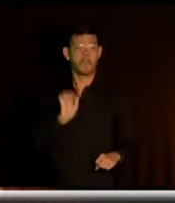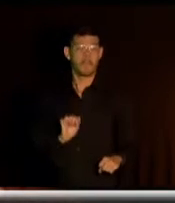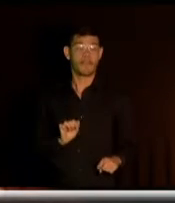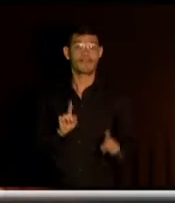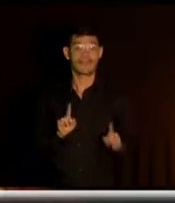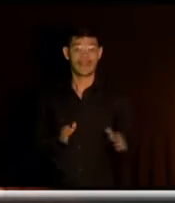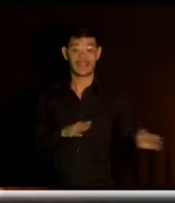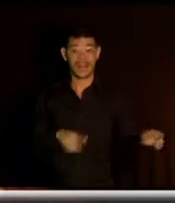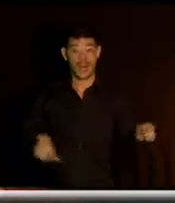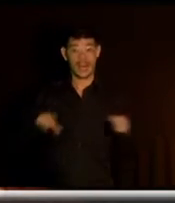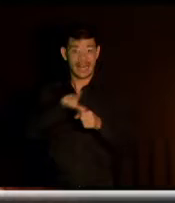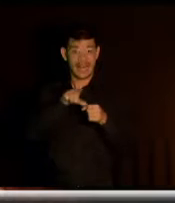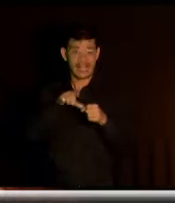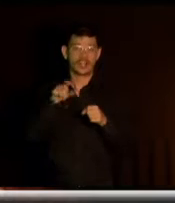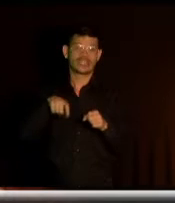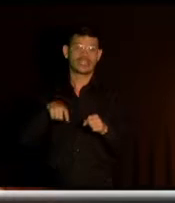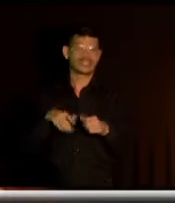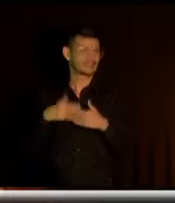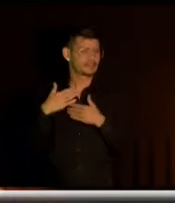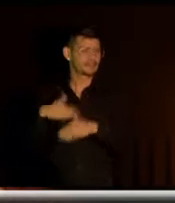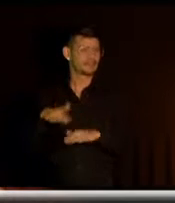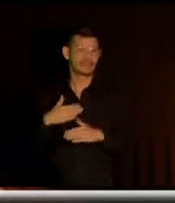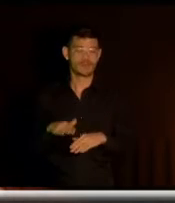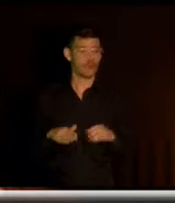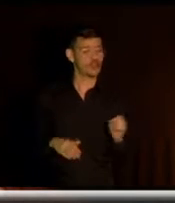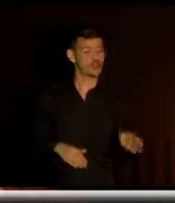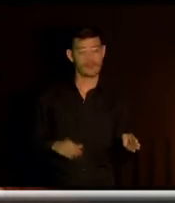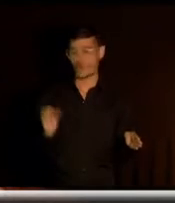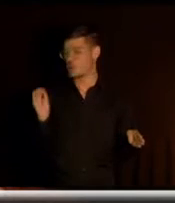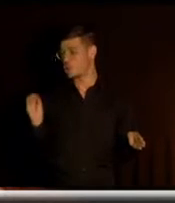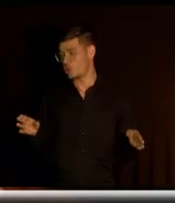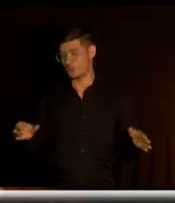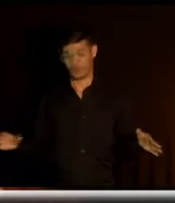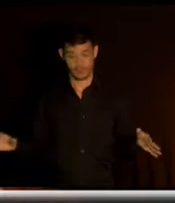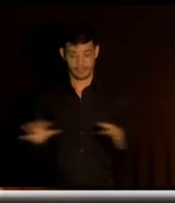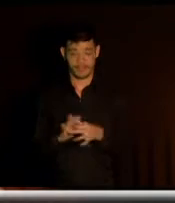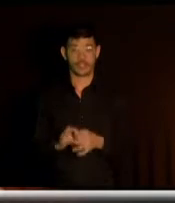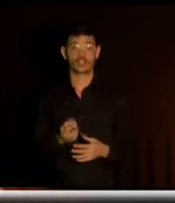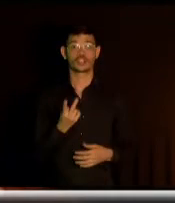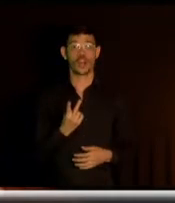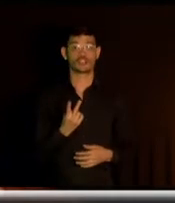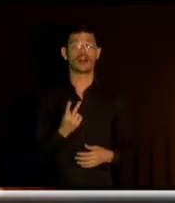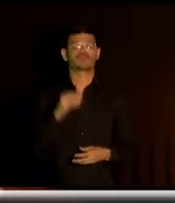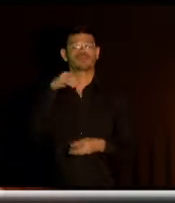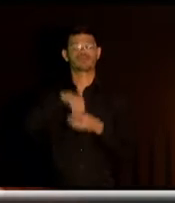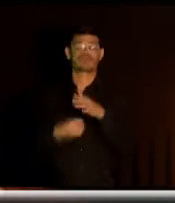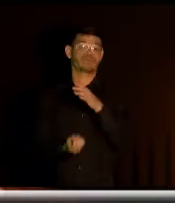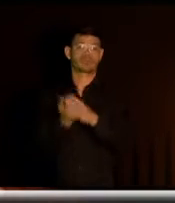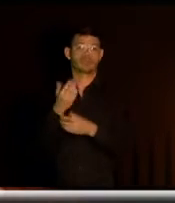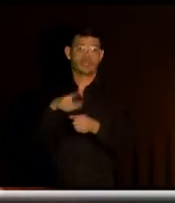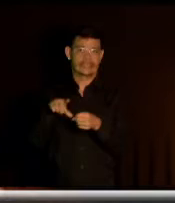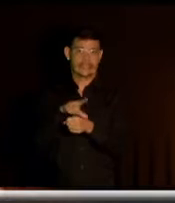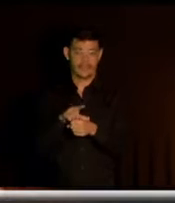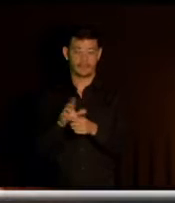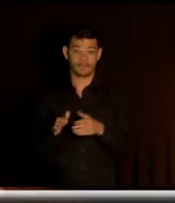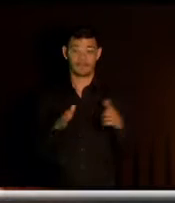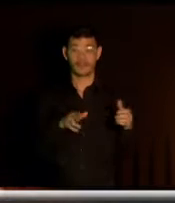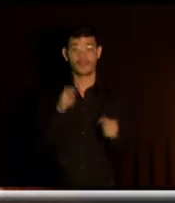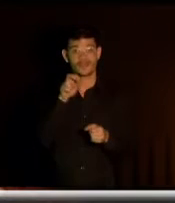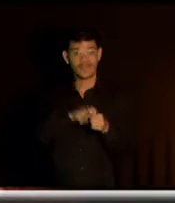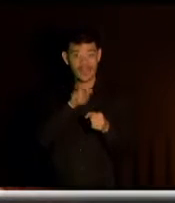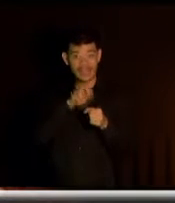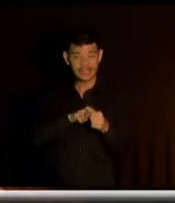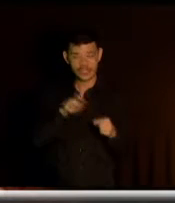necesitan mínimo 2 clubes para formar una liga. Y a nivel de federación se